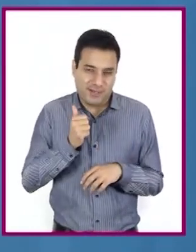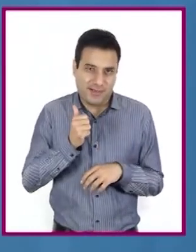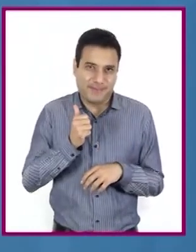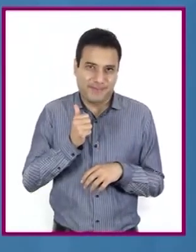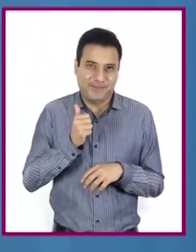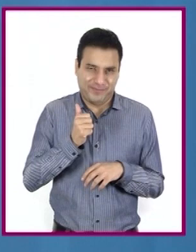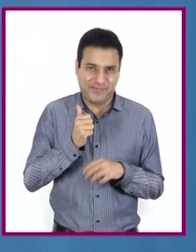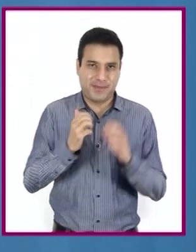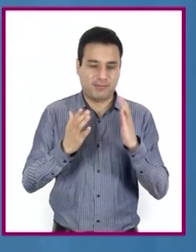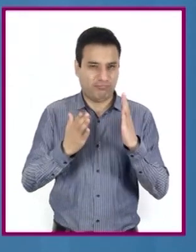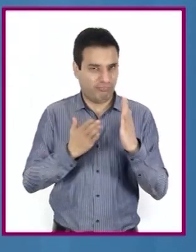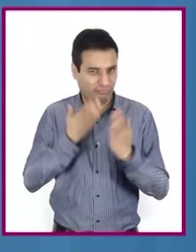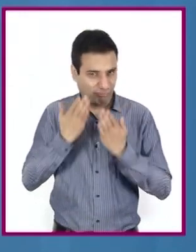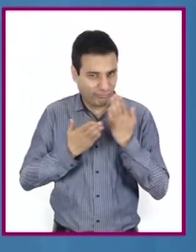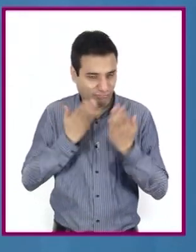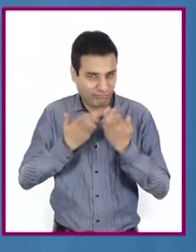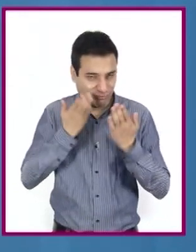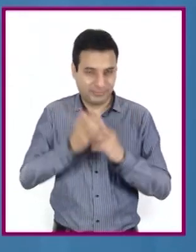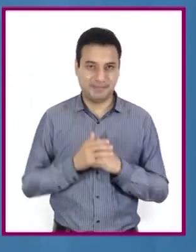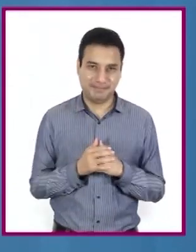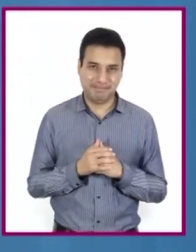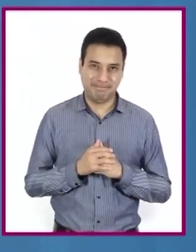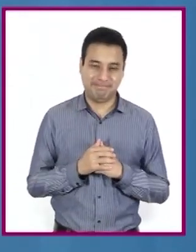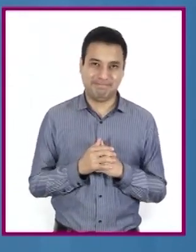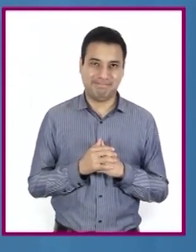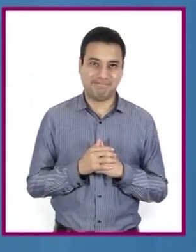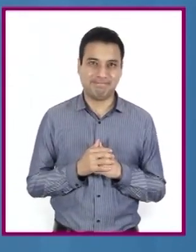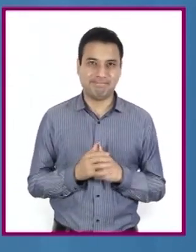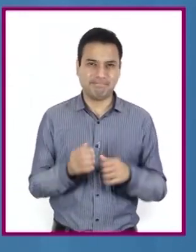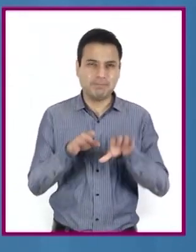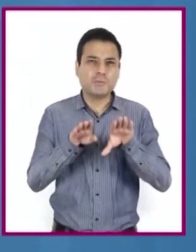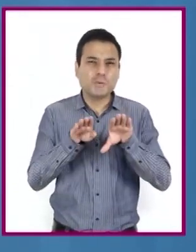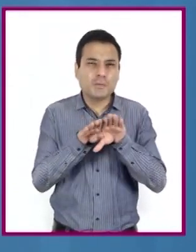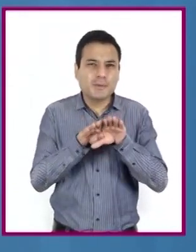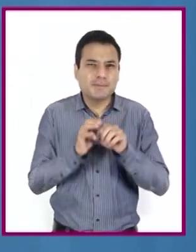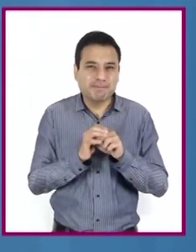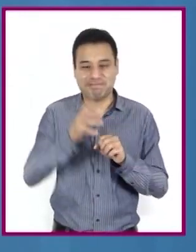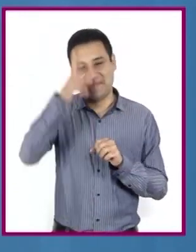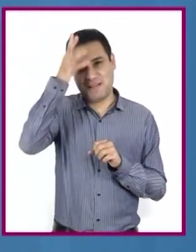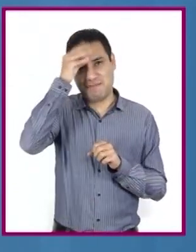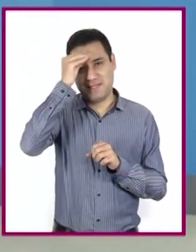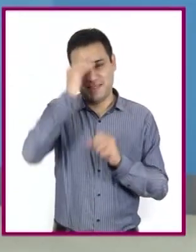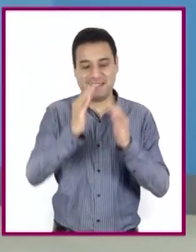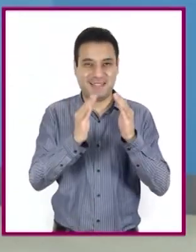oportunidad de estudiar en esta modalidad a través de Aprende en Casa 3.